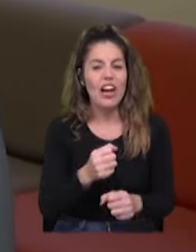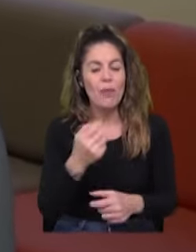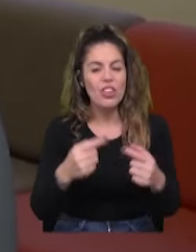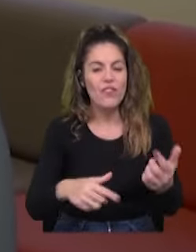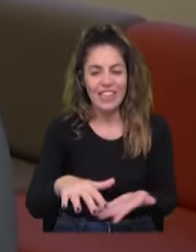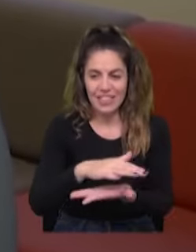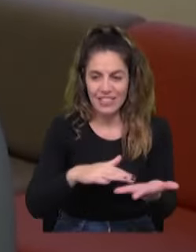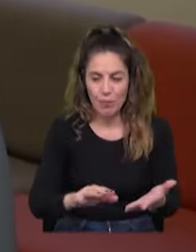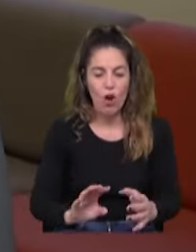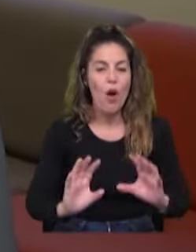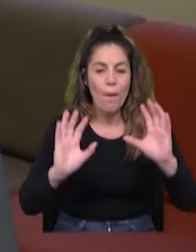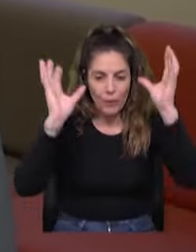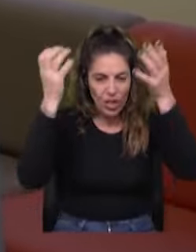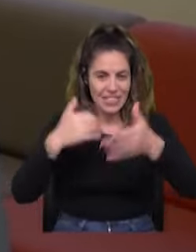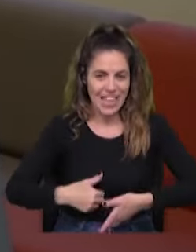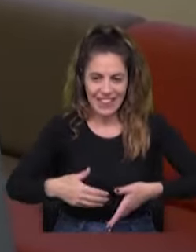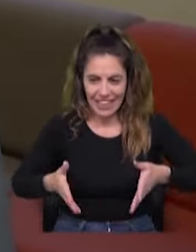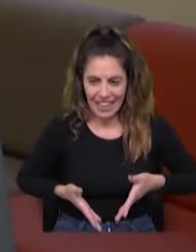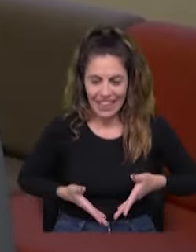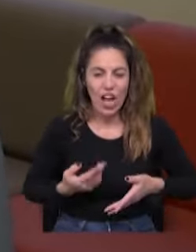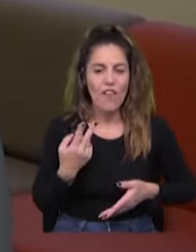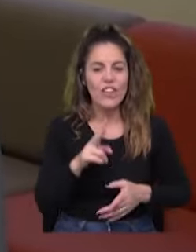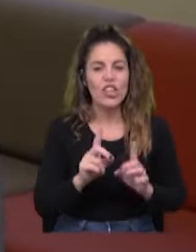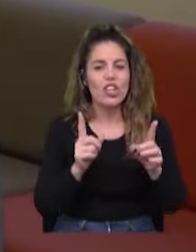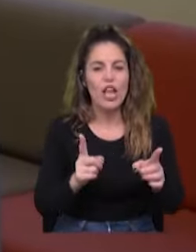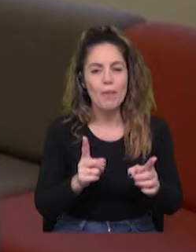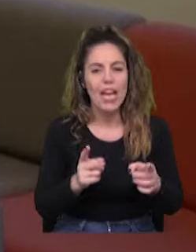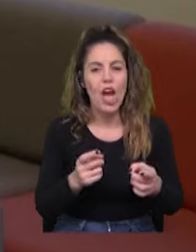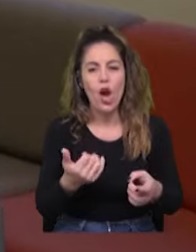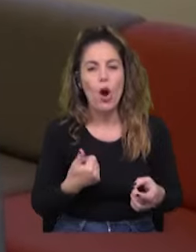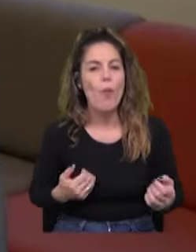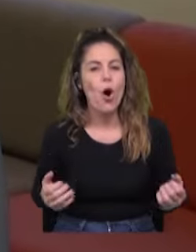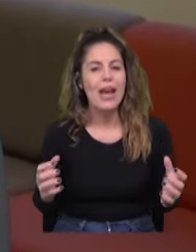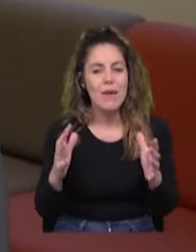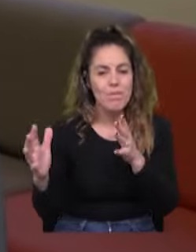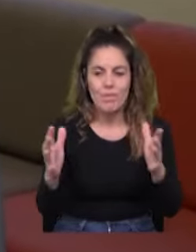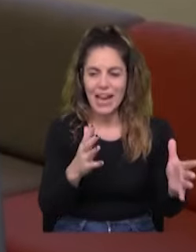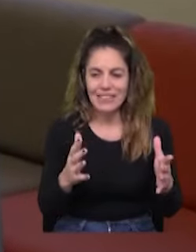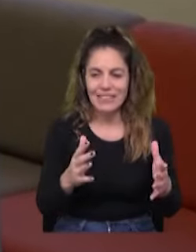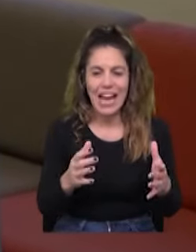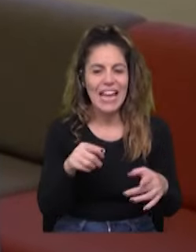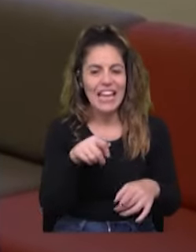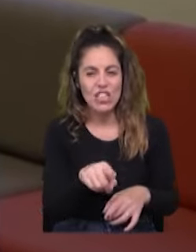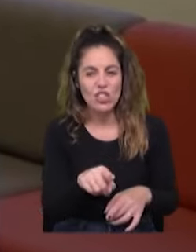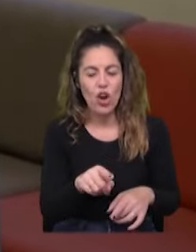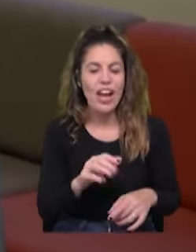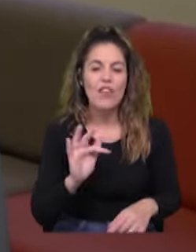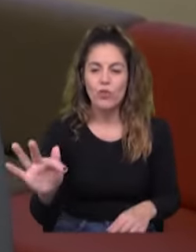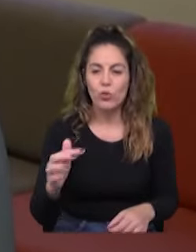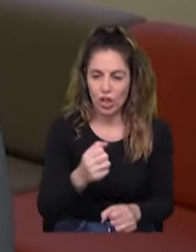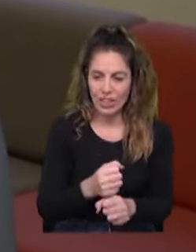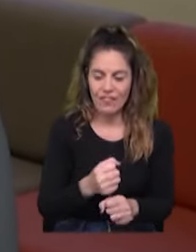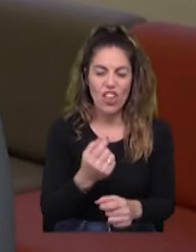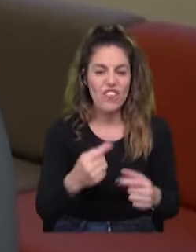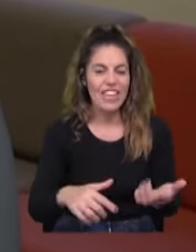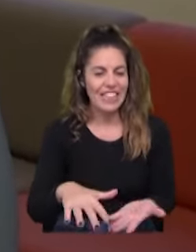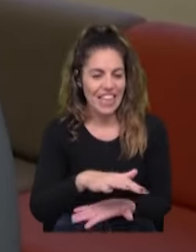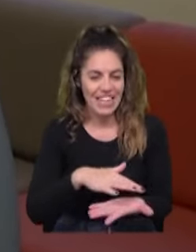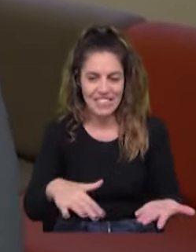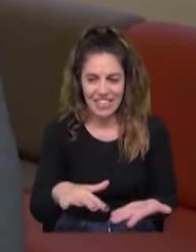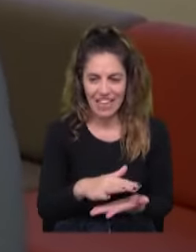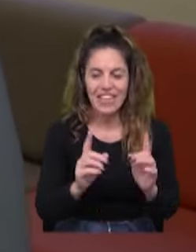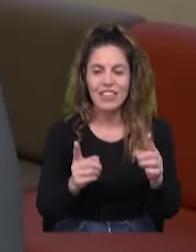género también viendo los sesgos en la ia Y cómo impacta la ia en el futuro del trabajo son diferentes áreas que tenemos ahora y también